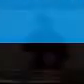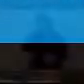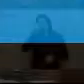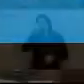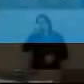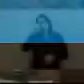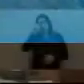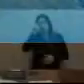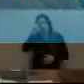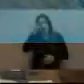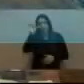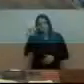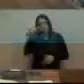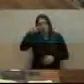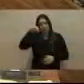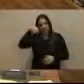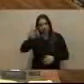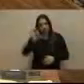tiene la palabra.